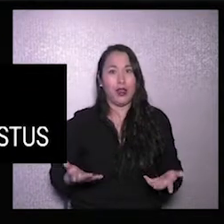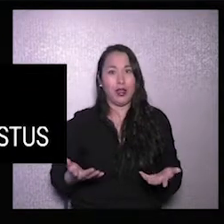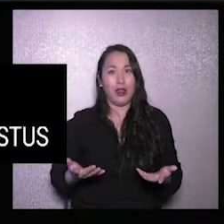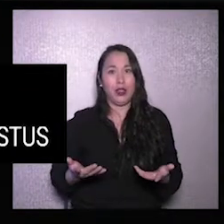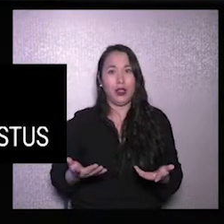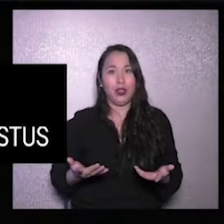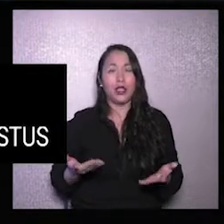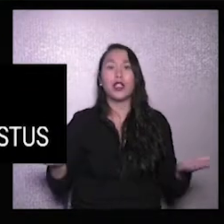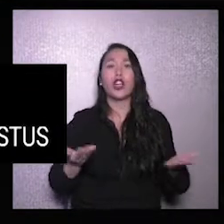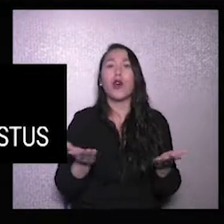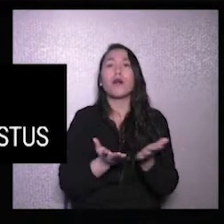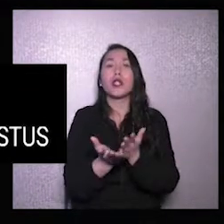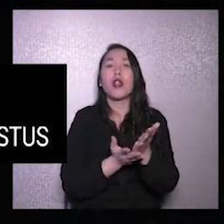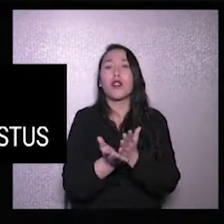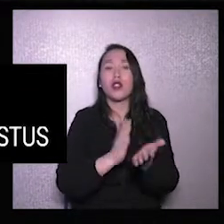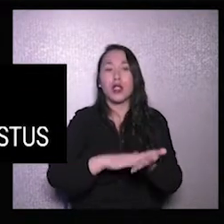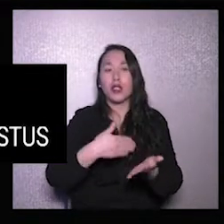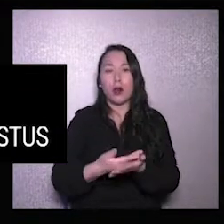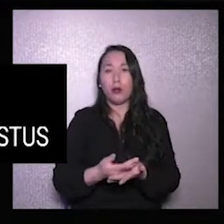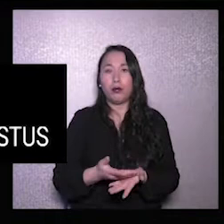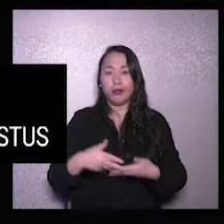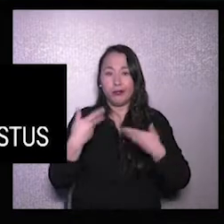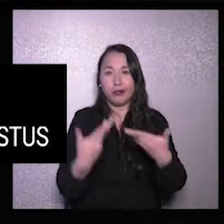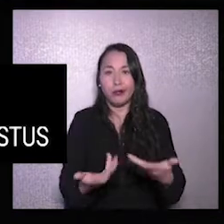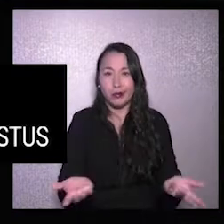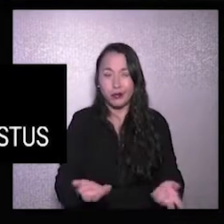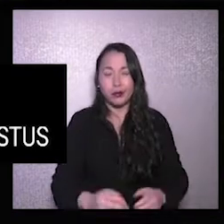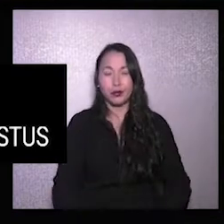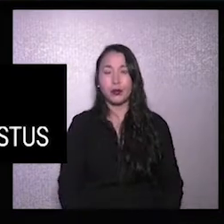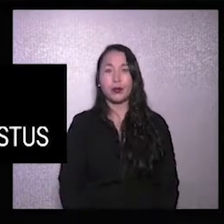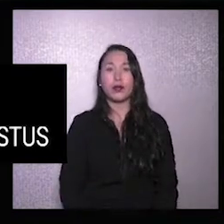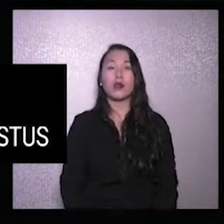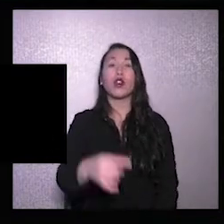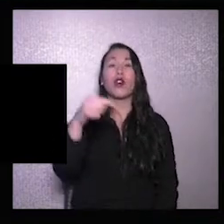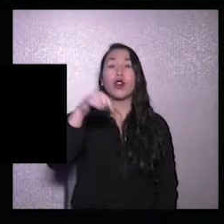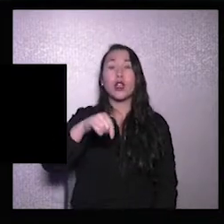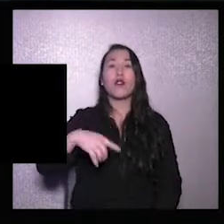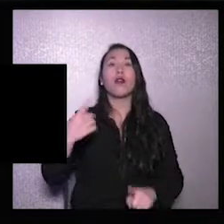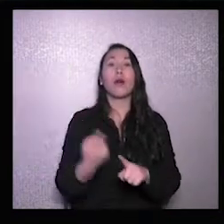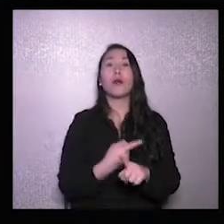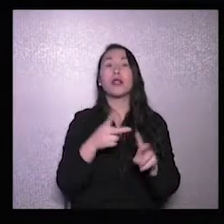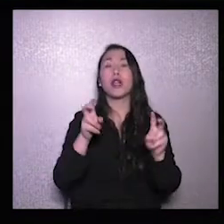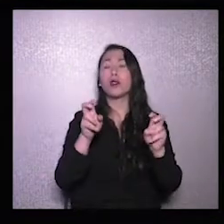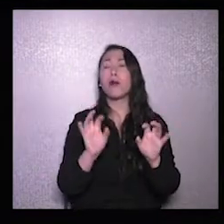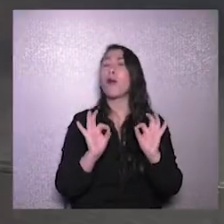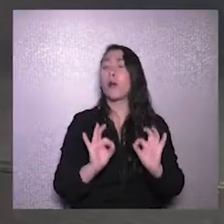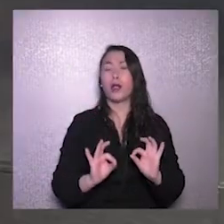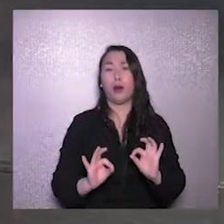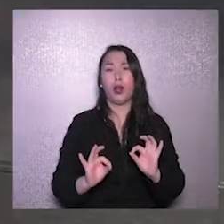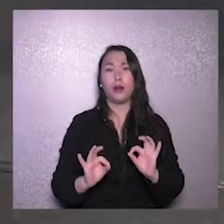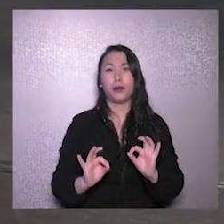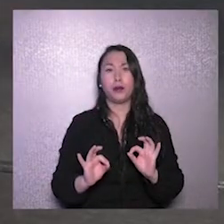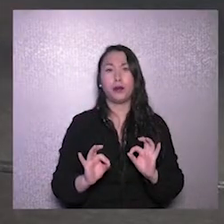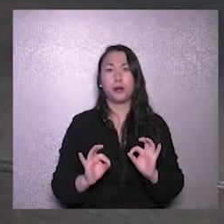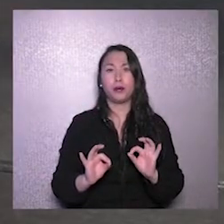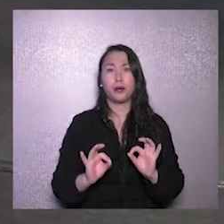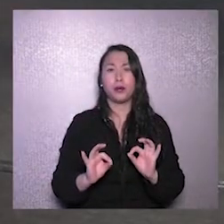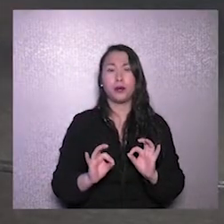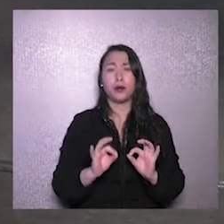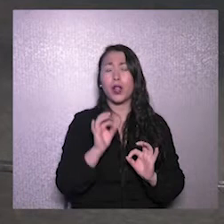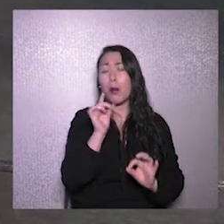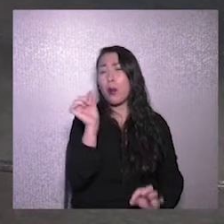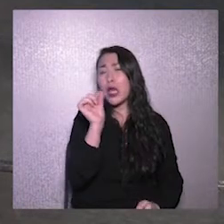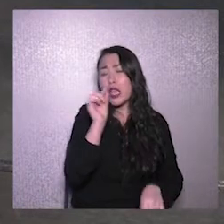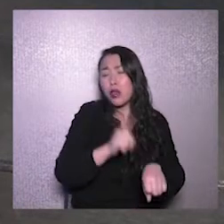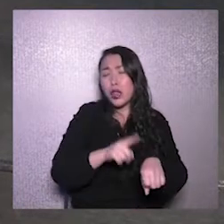de entregar servicios de salud. Y hoy día vamos a hablar de un tema, ¿no es cierto?, muy particular. Tenemos poquitos